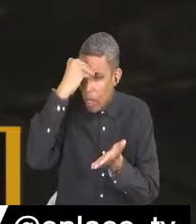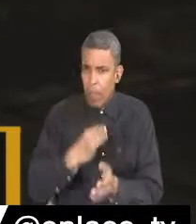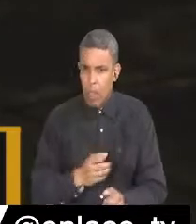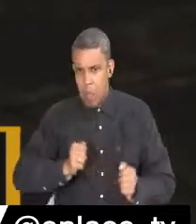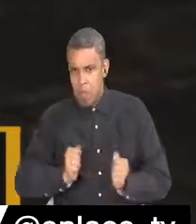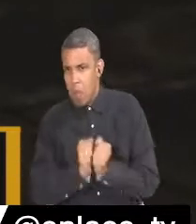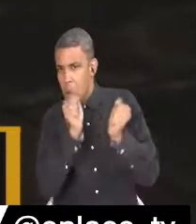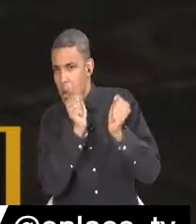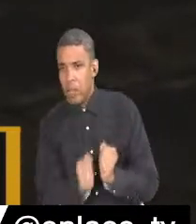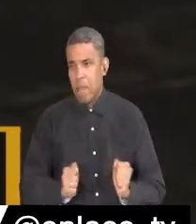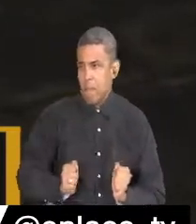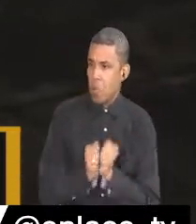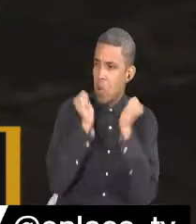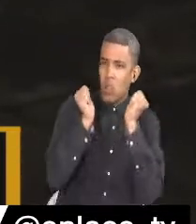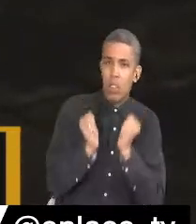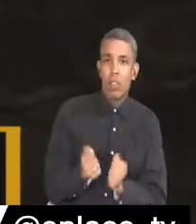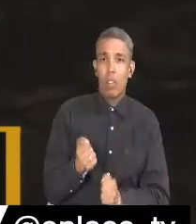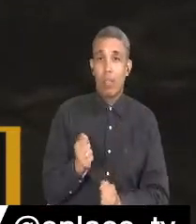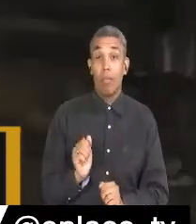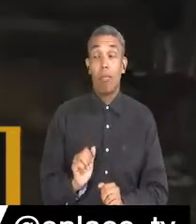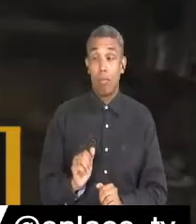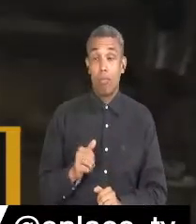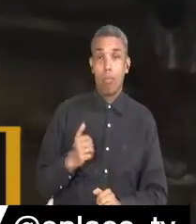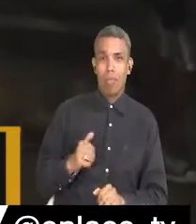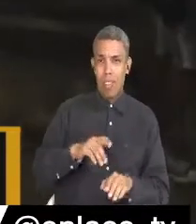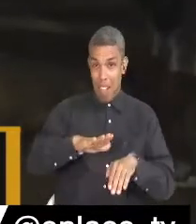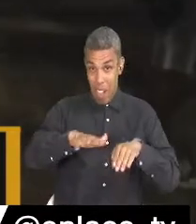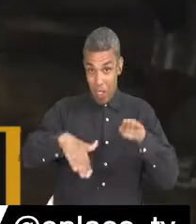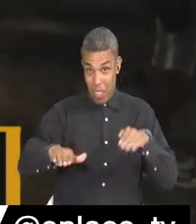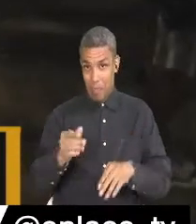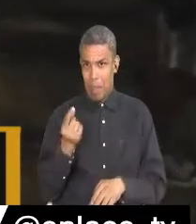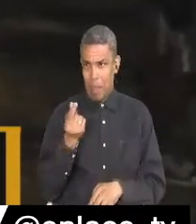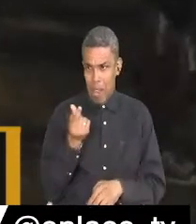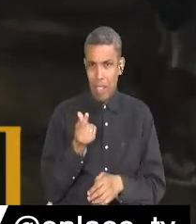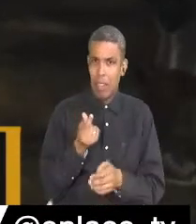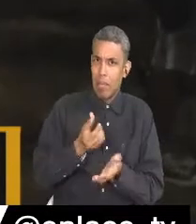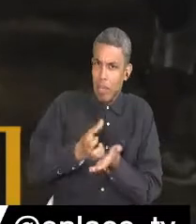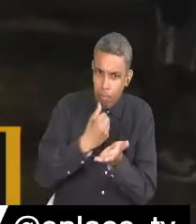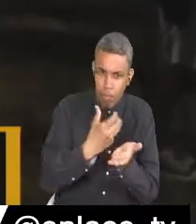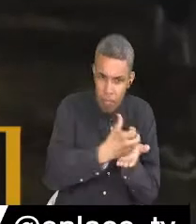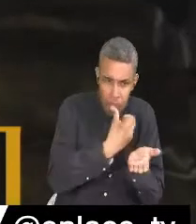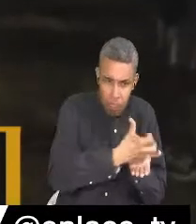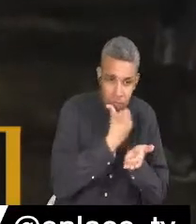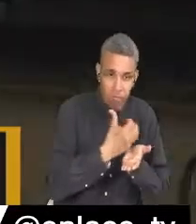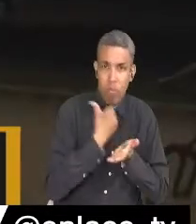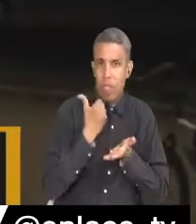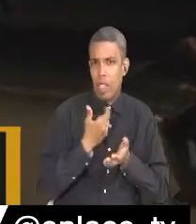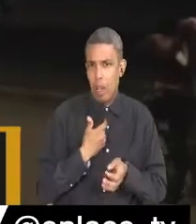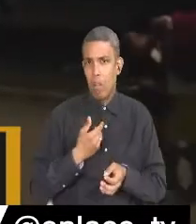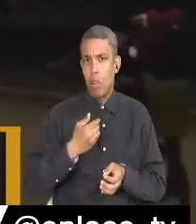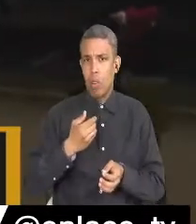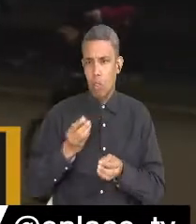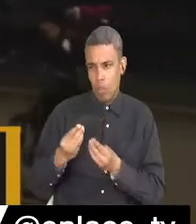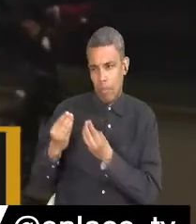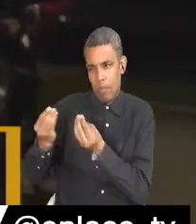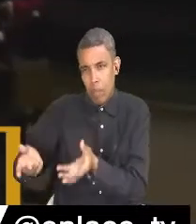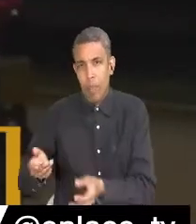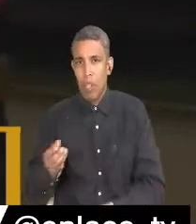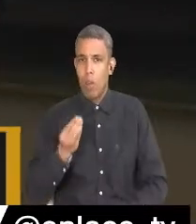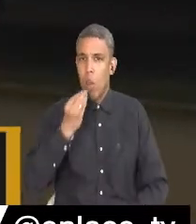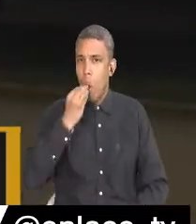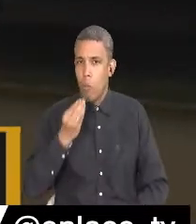cuando recogemos recursos les hago de pronto que algún pasabocas, que le hago de pronto alguna integración para que ellos de todos modos sigan